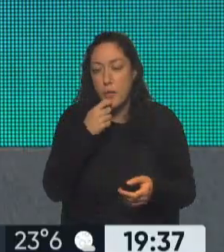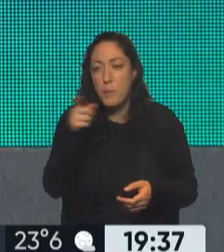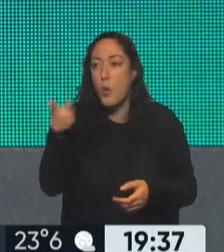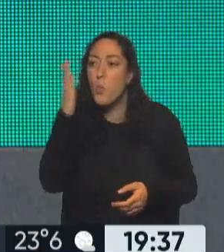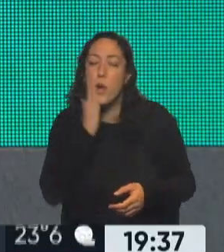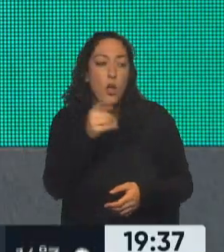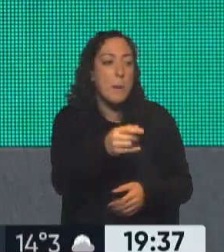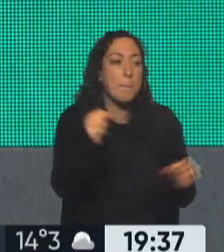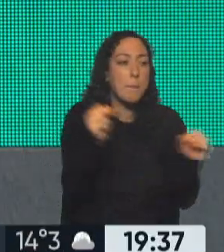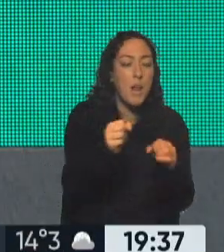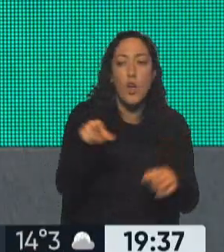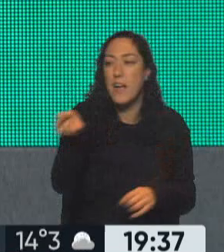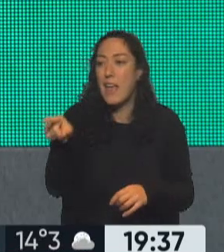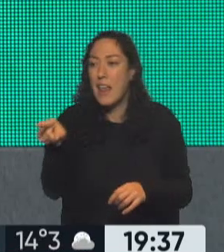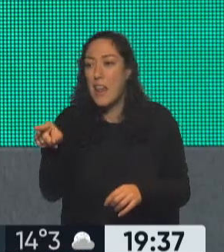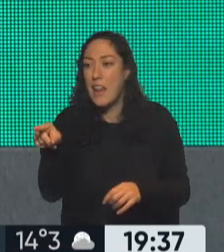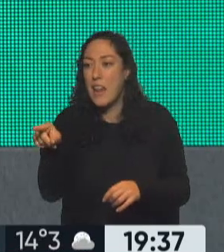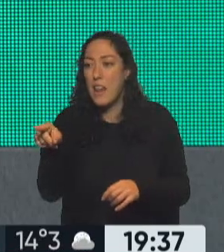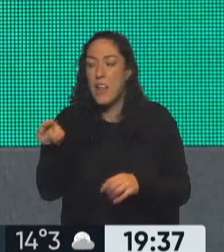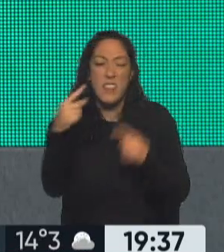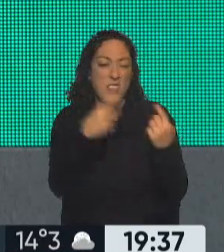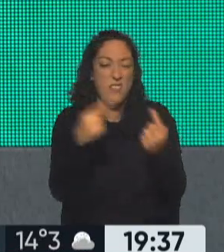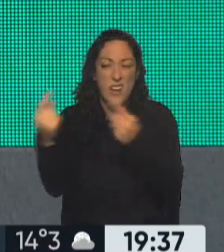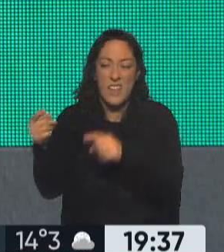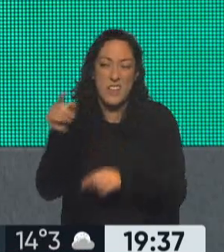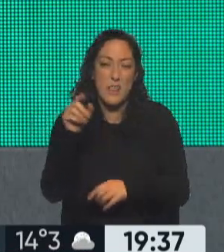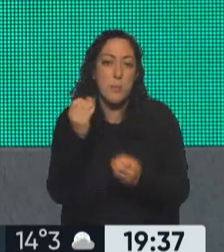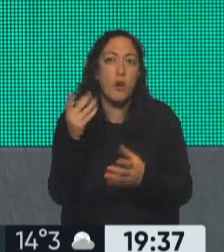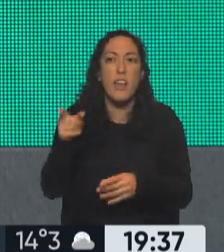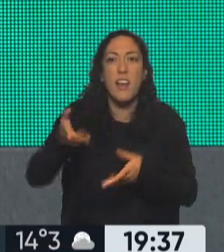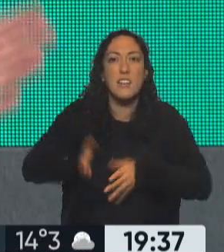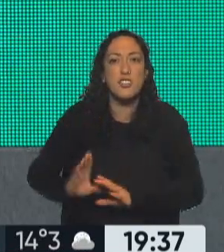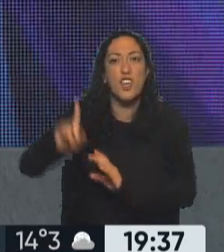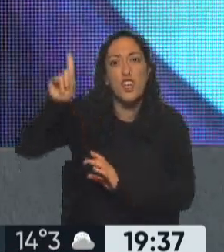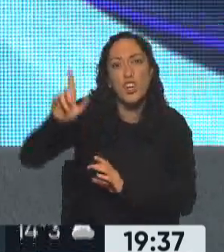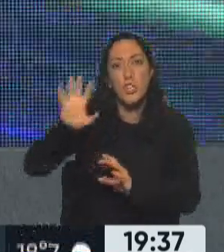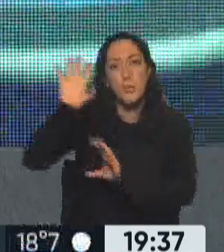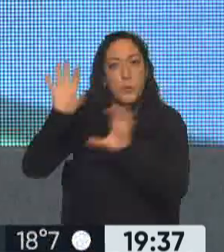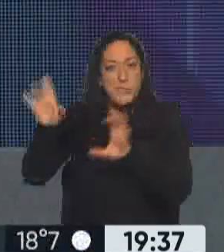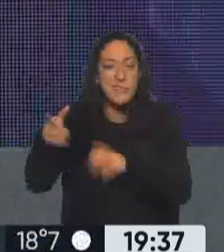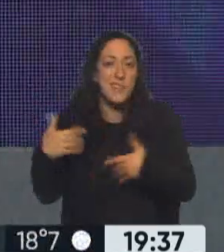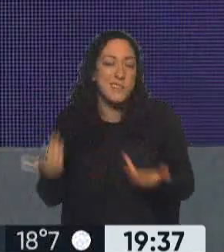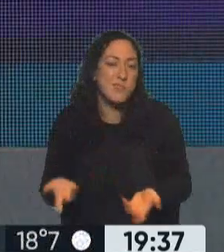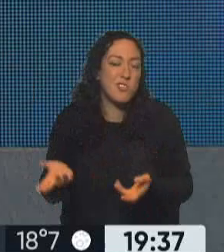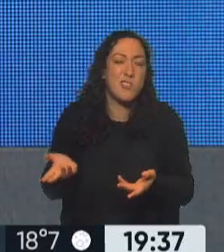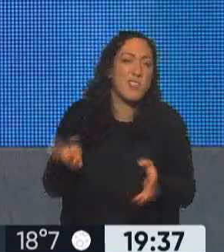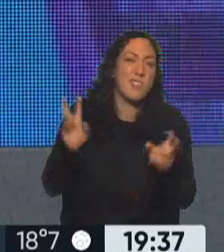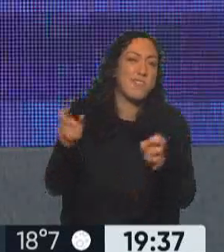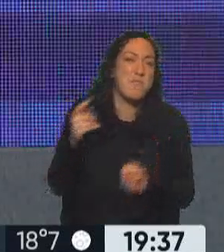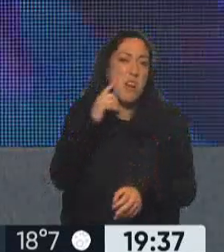es malo, no es igual que vos porque vino del norte y se atavia con algo que no sé de qué se